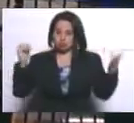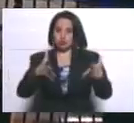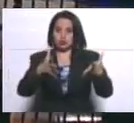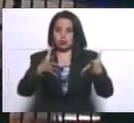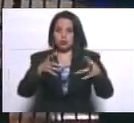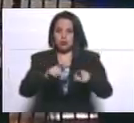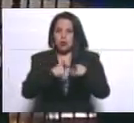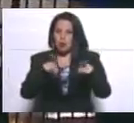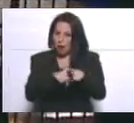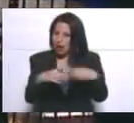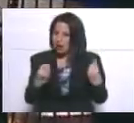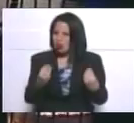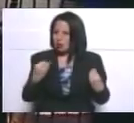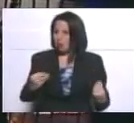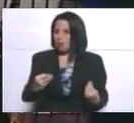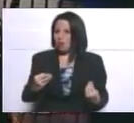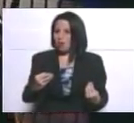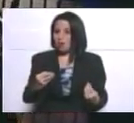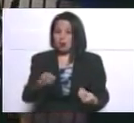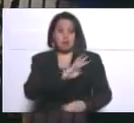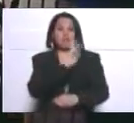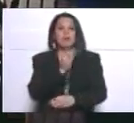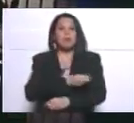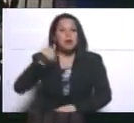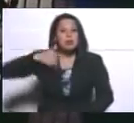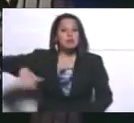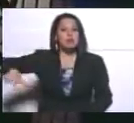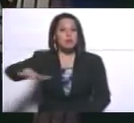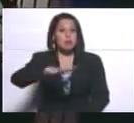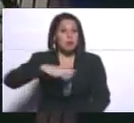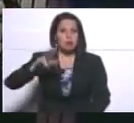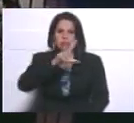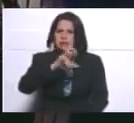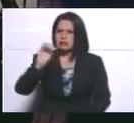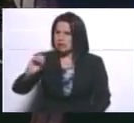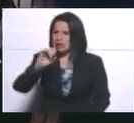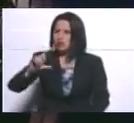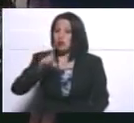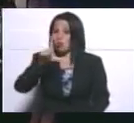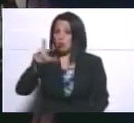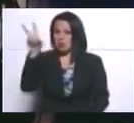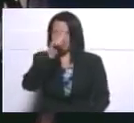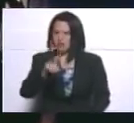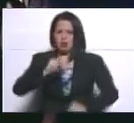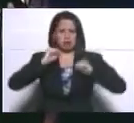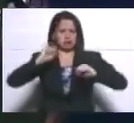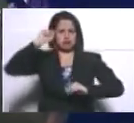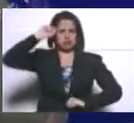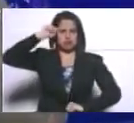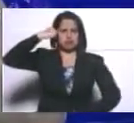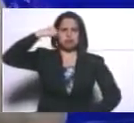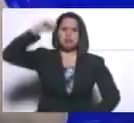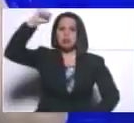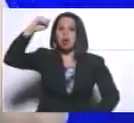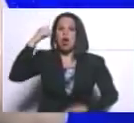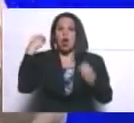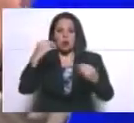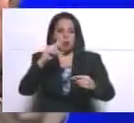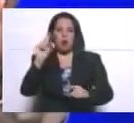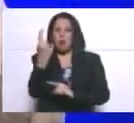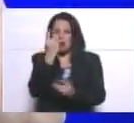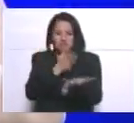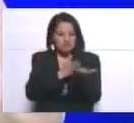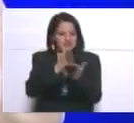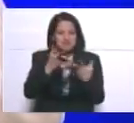tú que sea bueno, eso? Es que ese poder mágico es el poder del pueblo, porque el 30 de julio la Venezuela heroica se expresó como una sola fuerza, una